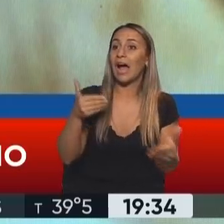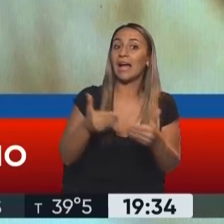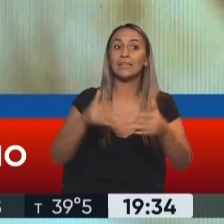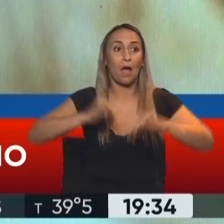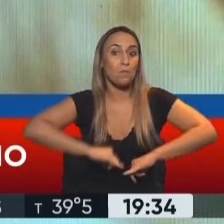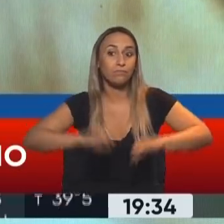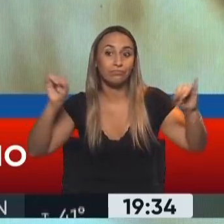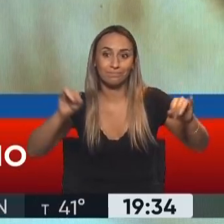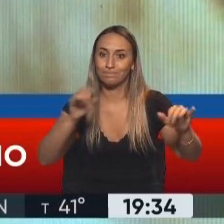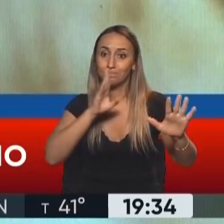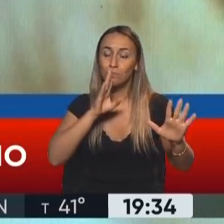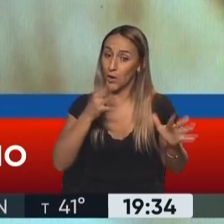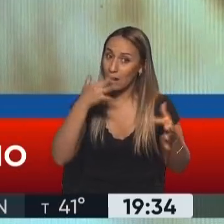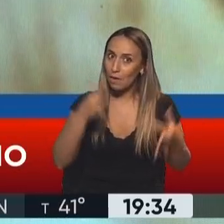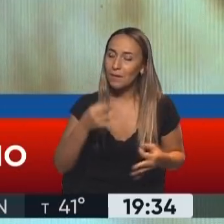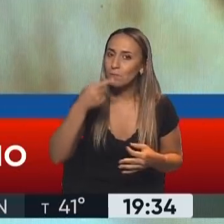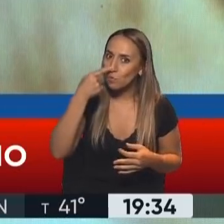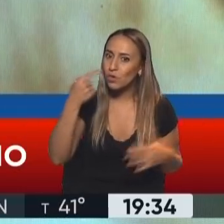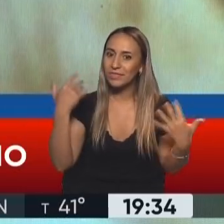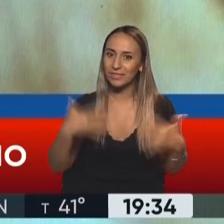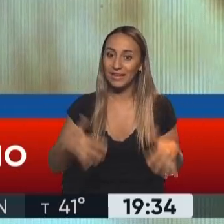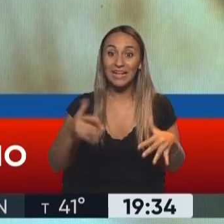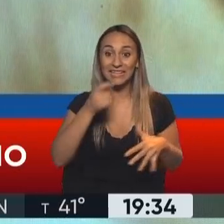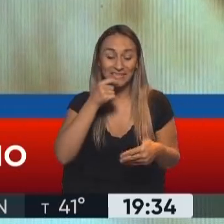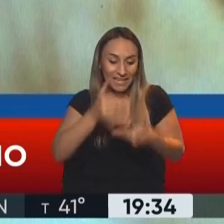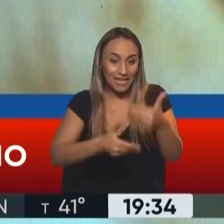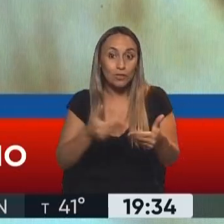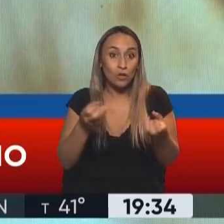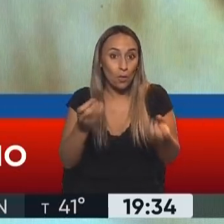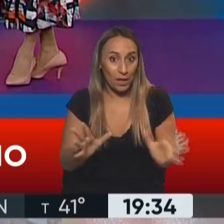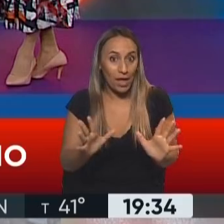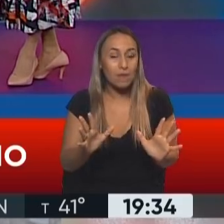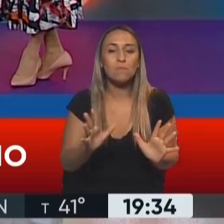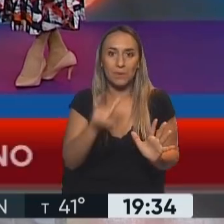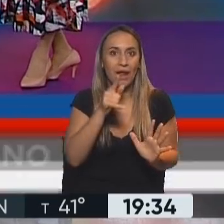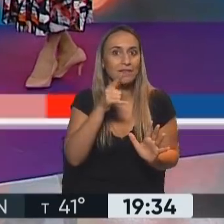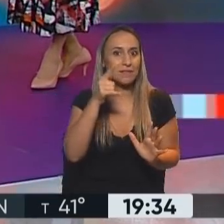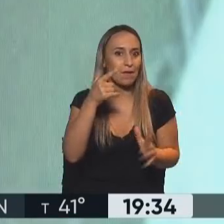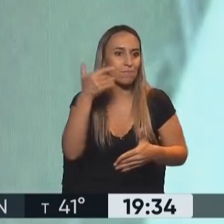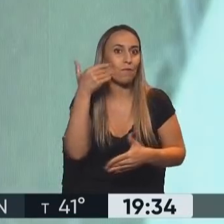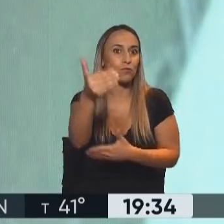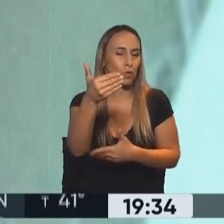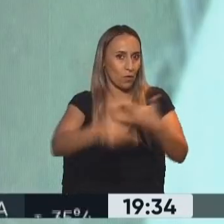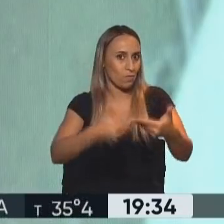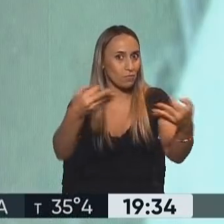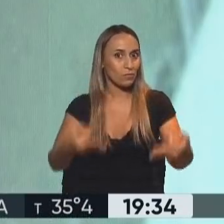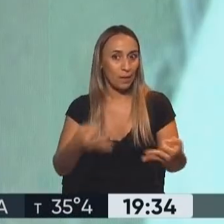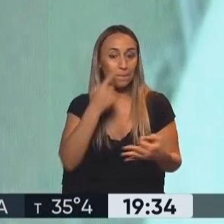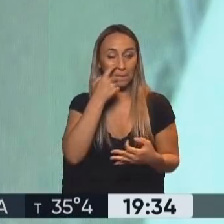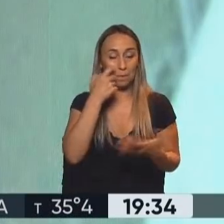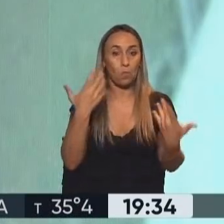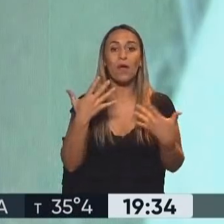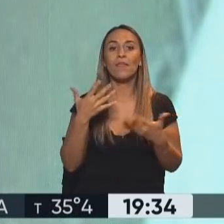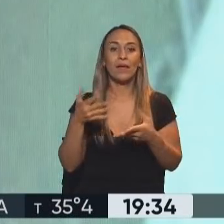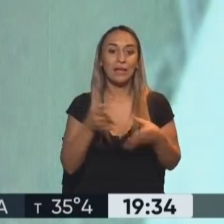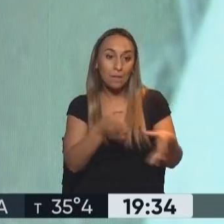cosa realmente muy interesante y si andan las cosas bien, muy prometedora. Por supuesto que sí, doctor, porque se puede abrir camino, ¿no?, hacia